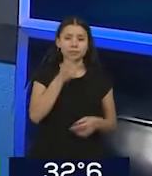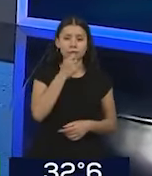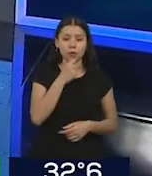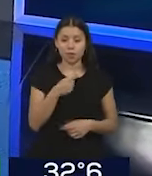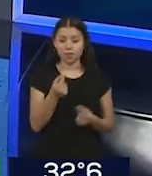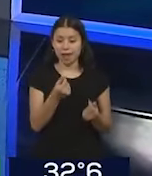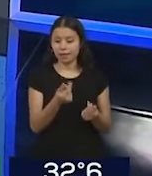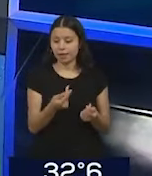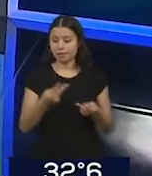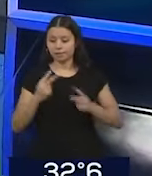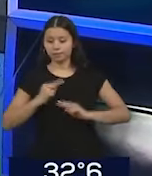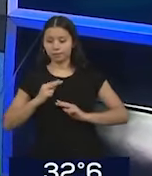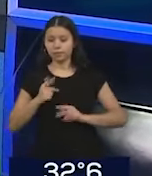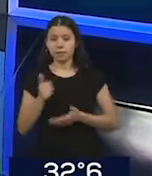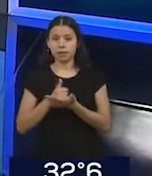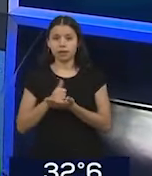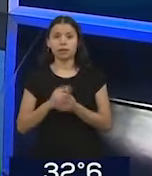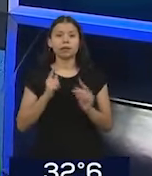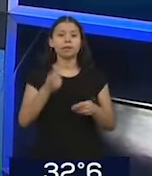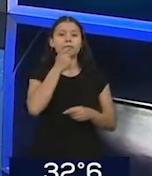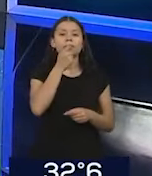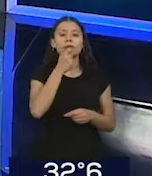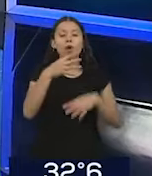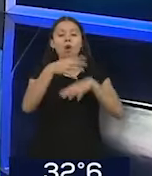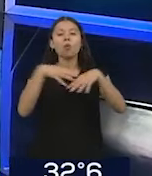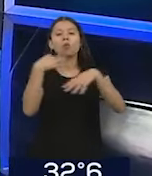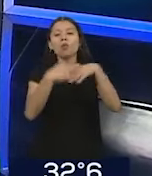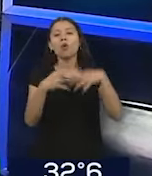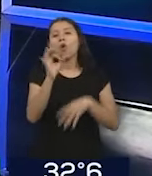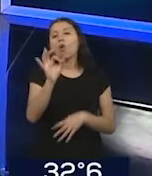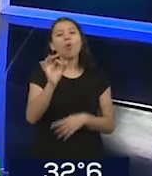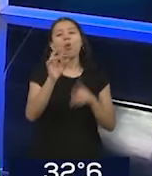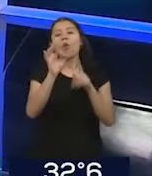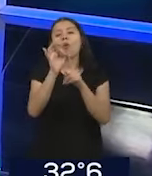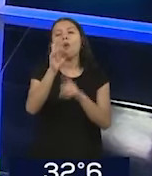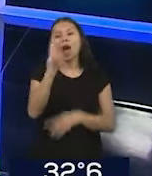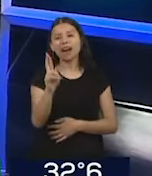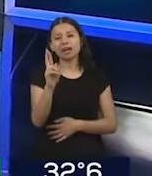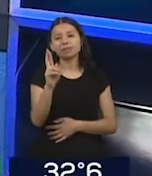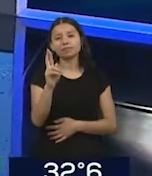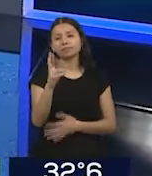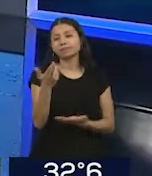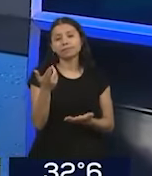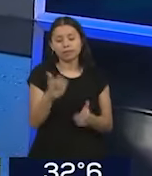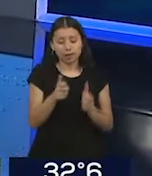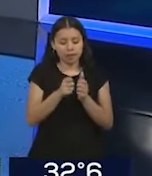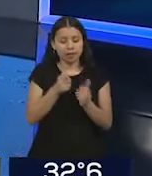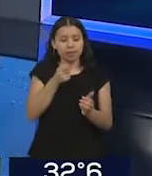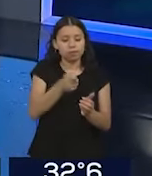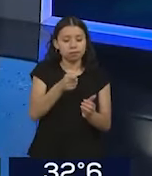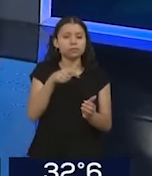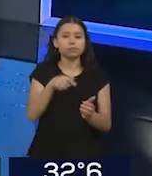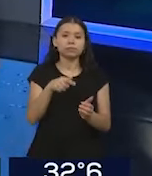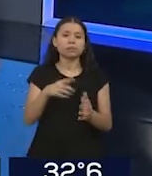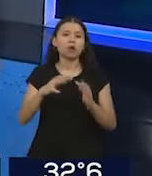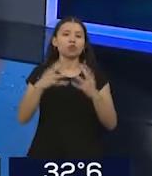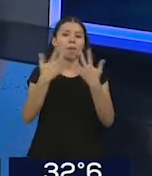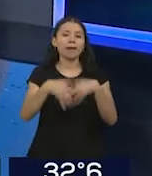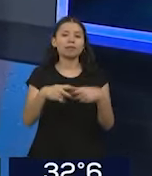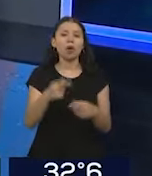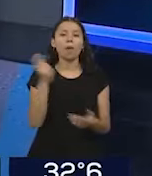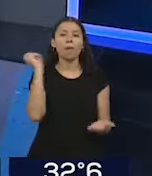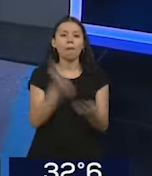dinero, es esta: cobrar mediante QR, hasta luego. Ahí se termina el problema, porque cuando escanea el QR no hay manera de trucharlo. Directamente, cuando se ejecute